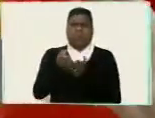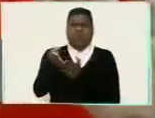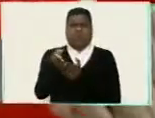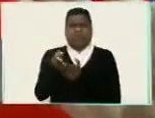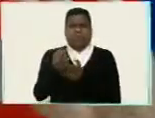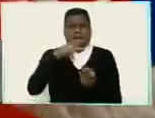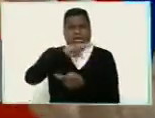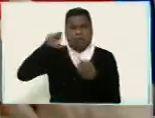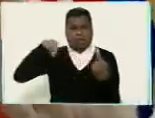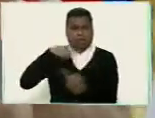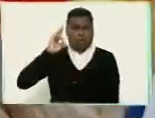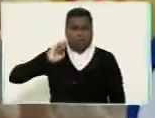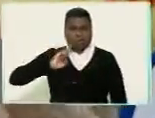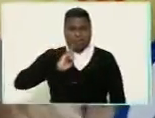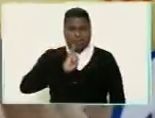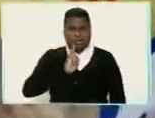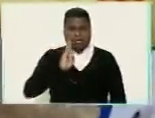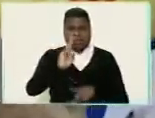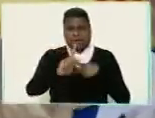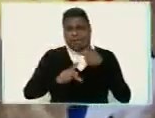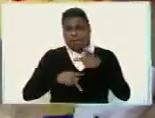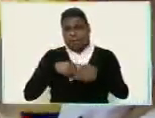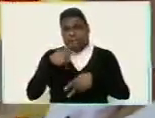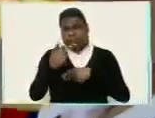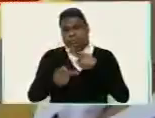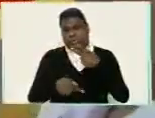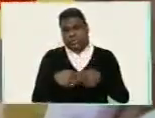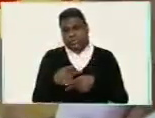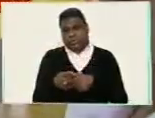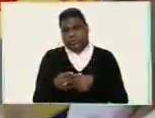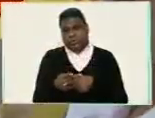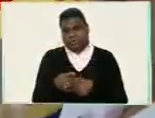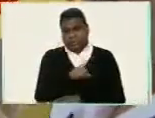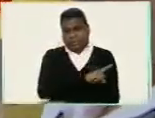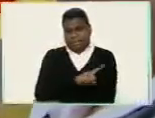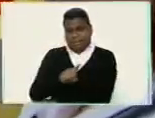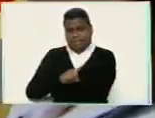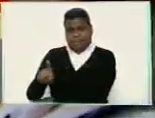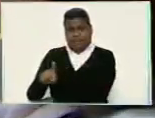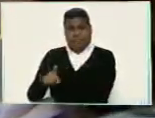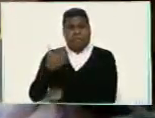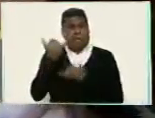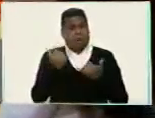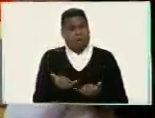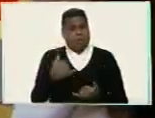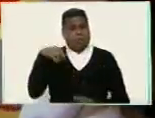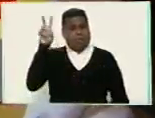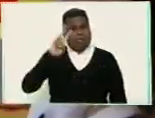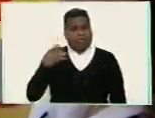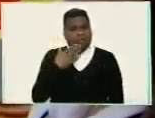Revolución Bolivariana, estos procesos que los está demandando la patria en este momento.